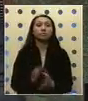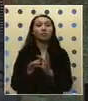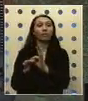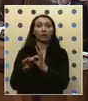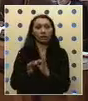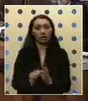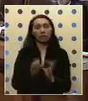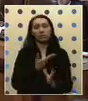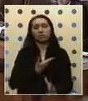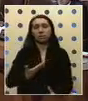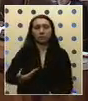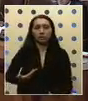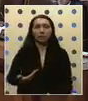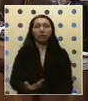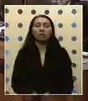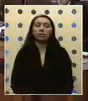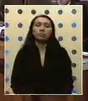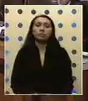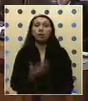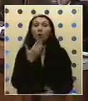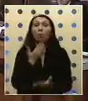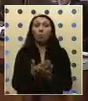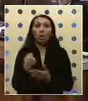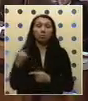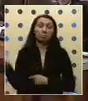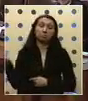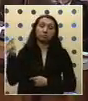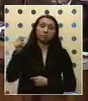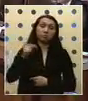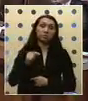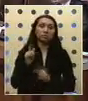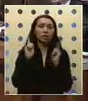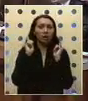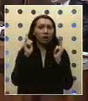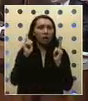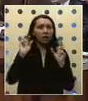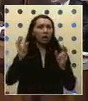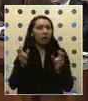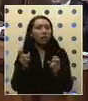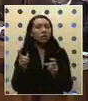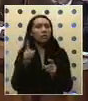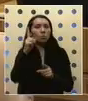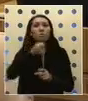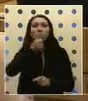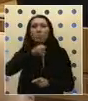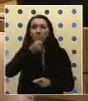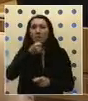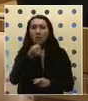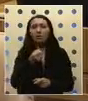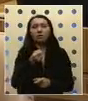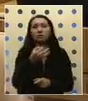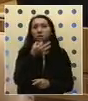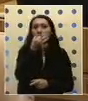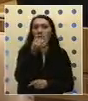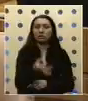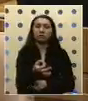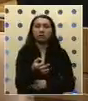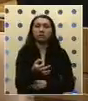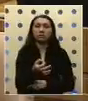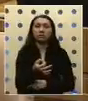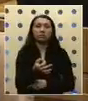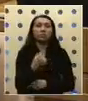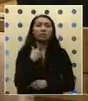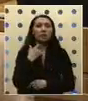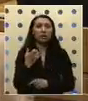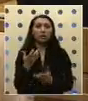Gracias, presidente. Cuando venía para acá en la radio oía una periodista que decía que